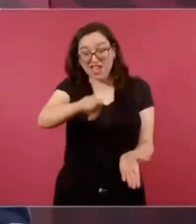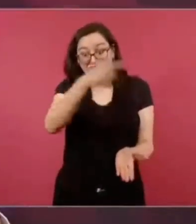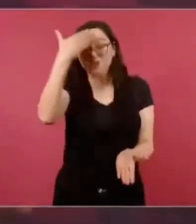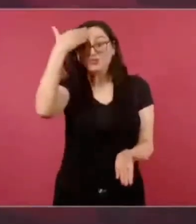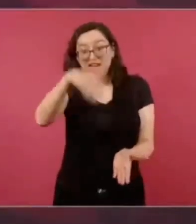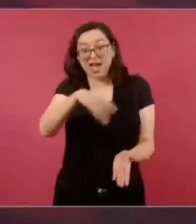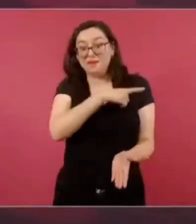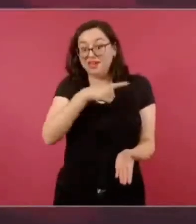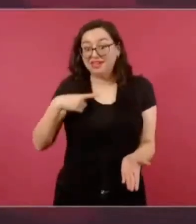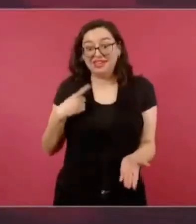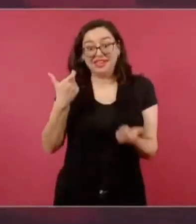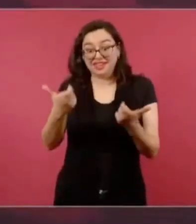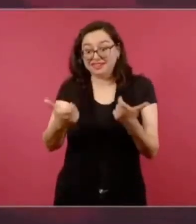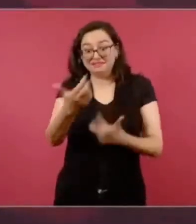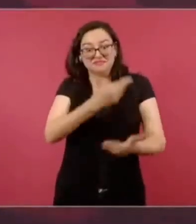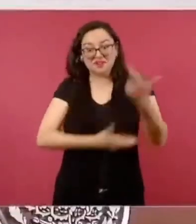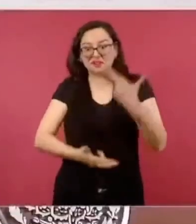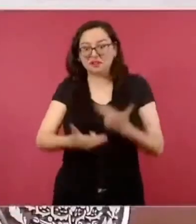No ha habido